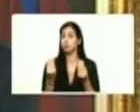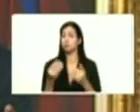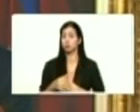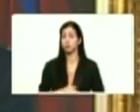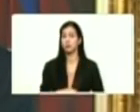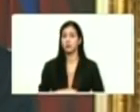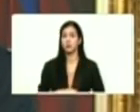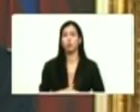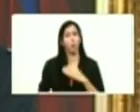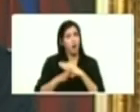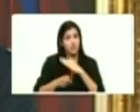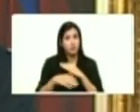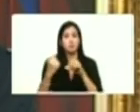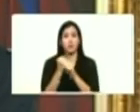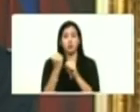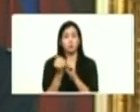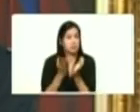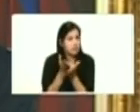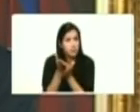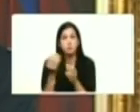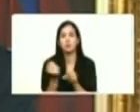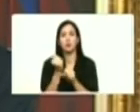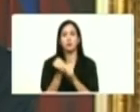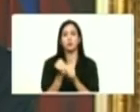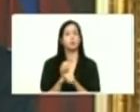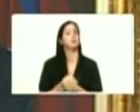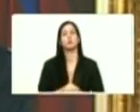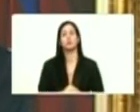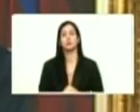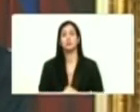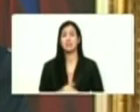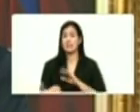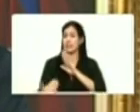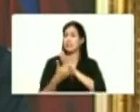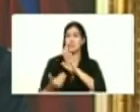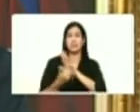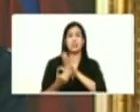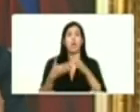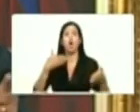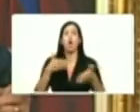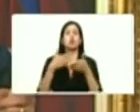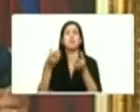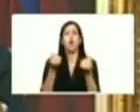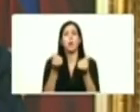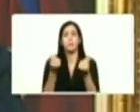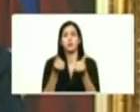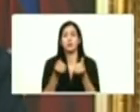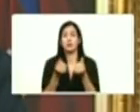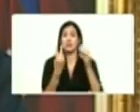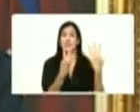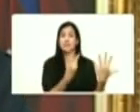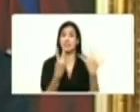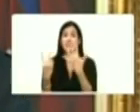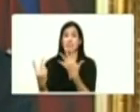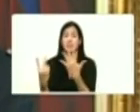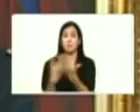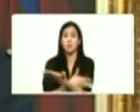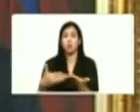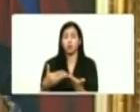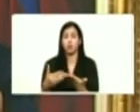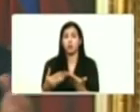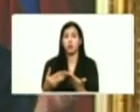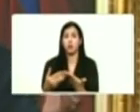y se sigue haciendo en todo este ataque y con 77 dólares ingresando en el mes de enero